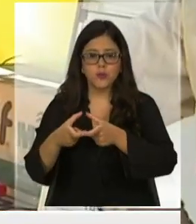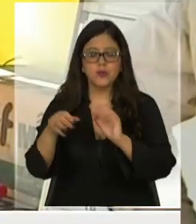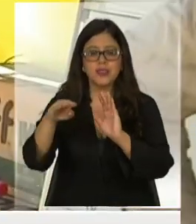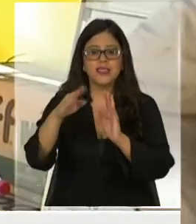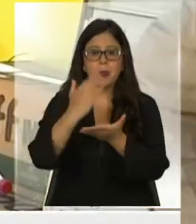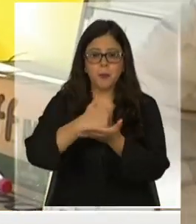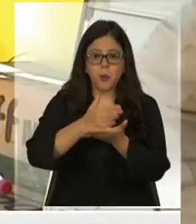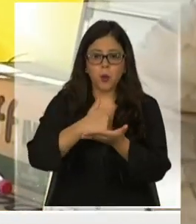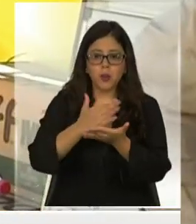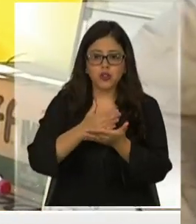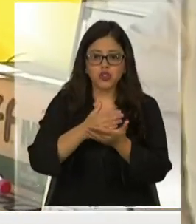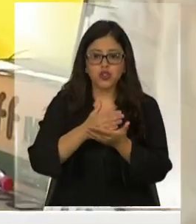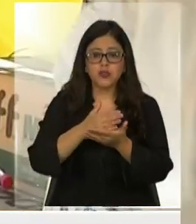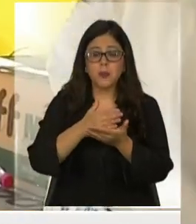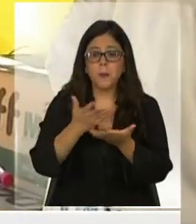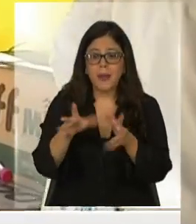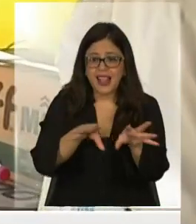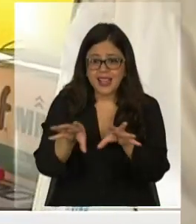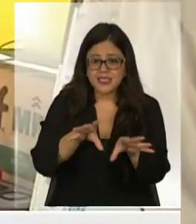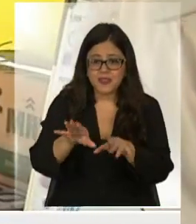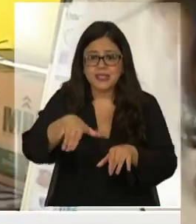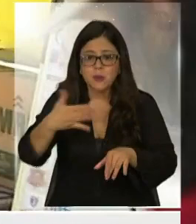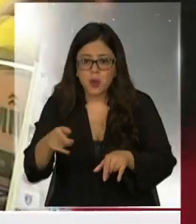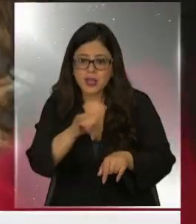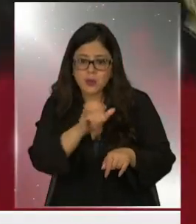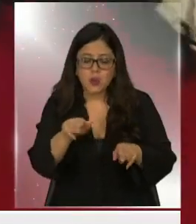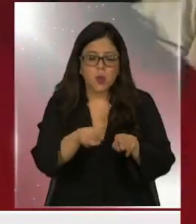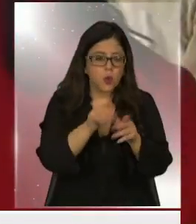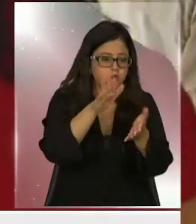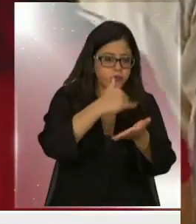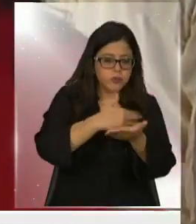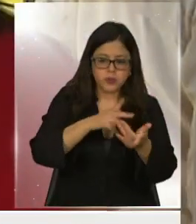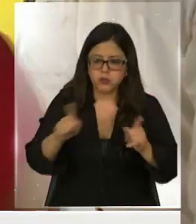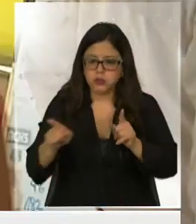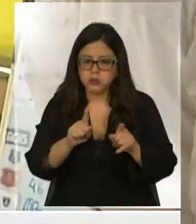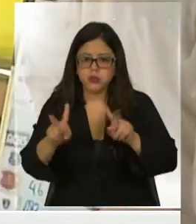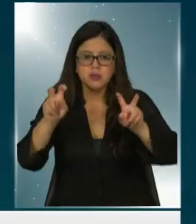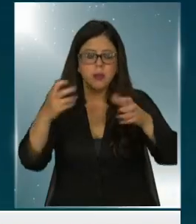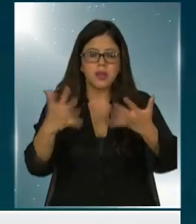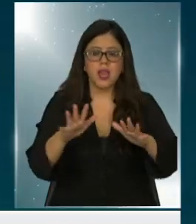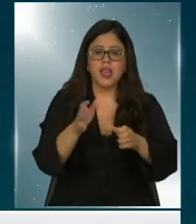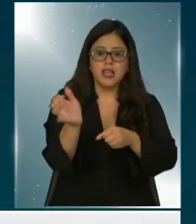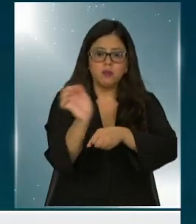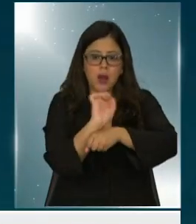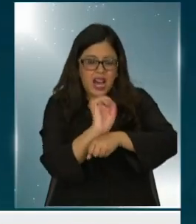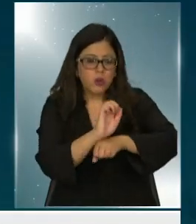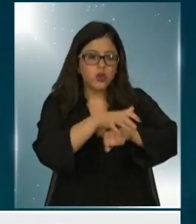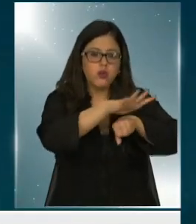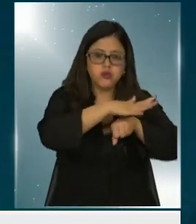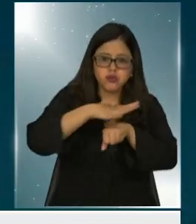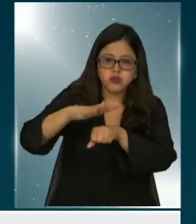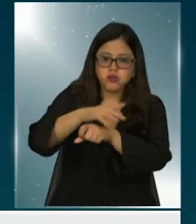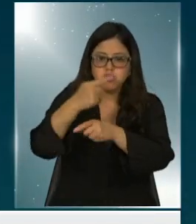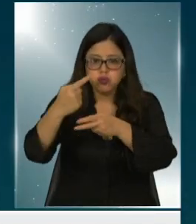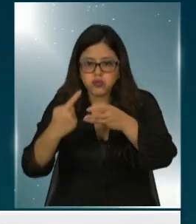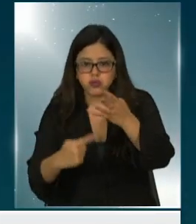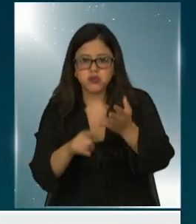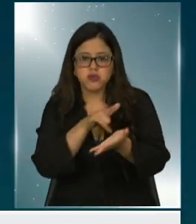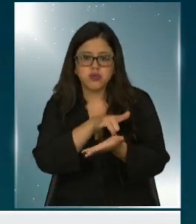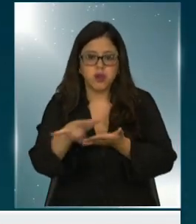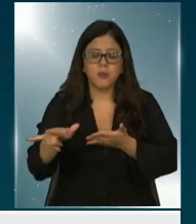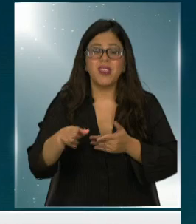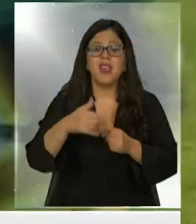programación de la actividad siguiente, y ahí se organizan recursos aéreos, terrestres. Más de 15 aeronaves combaten